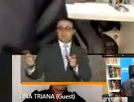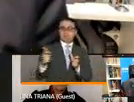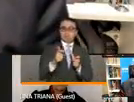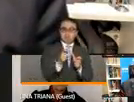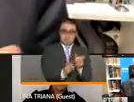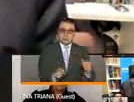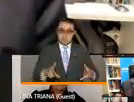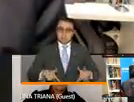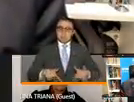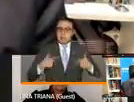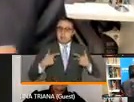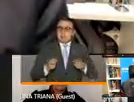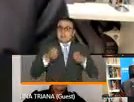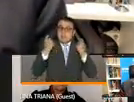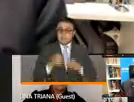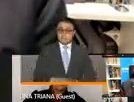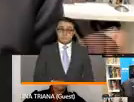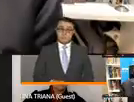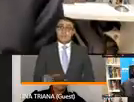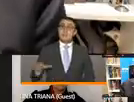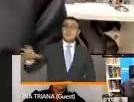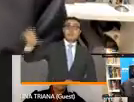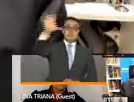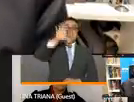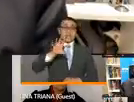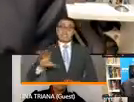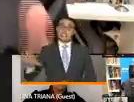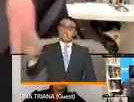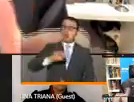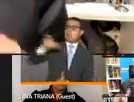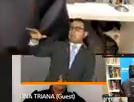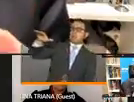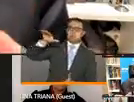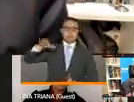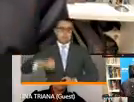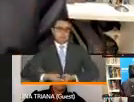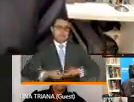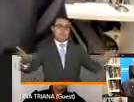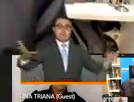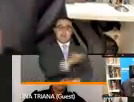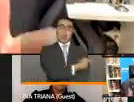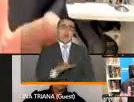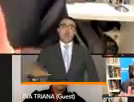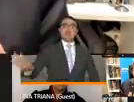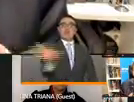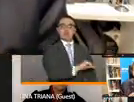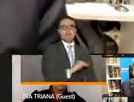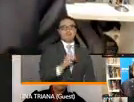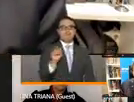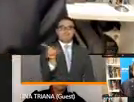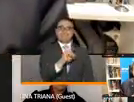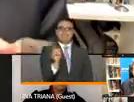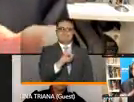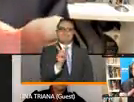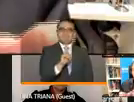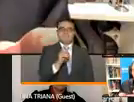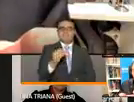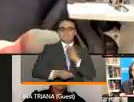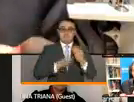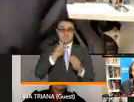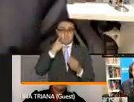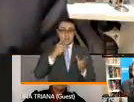países no hay vacunación masiva para toda la población. Lo que los países están haciendo todos es seguir con un plan